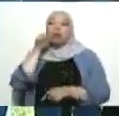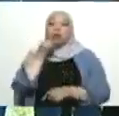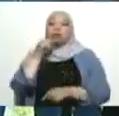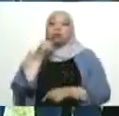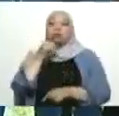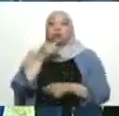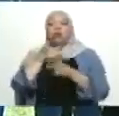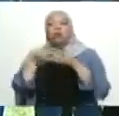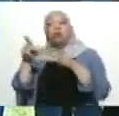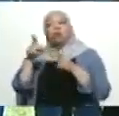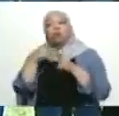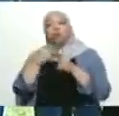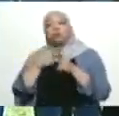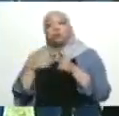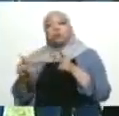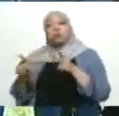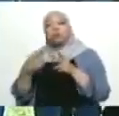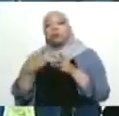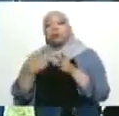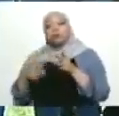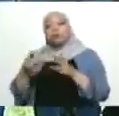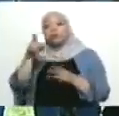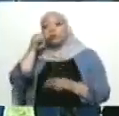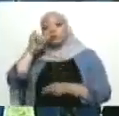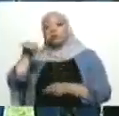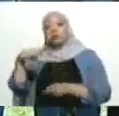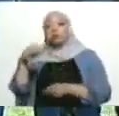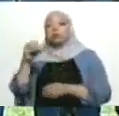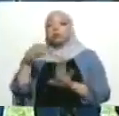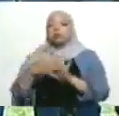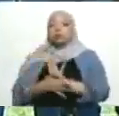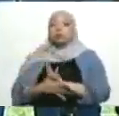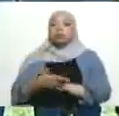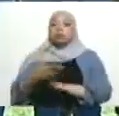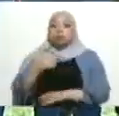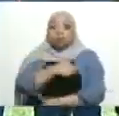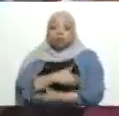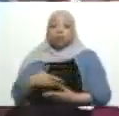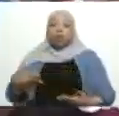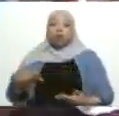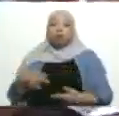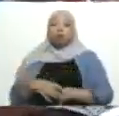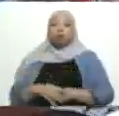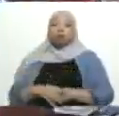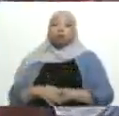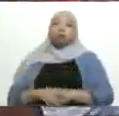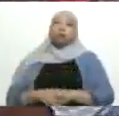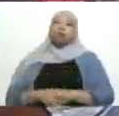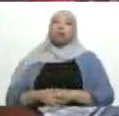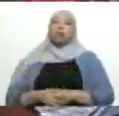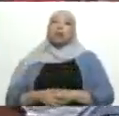Josefa Camejo, Juana Ramírez la Avanzadora, de Guaycaipuro. Es esa sangre que